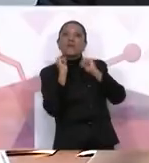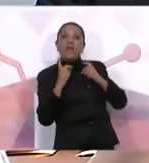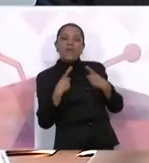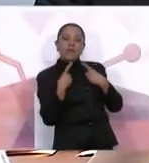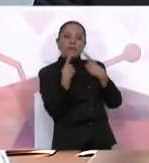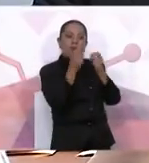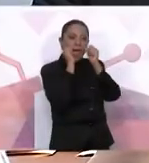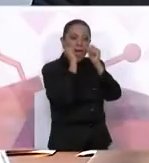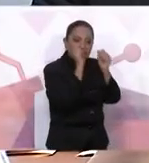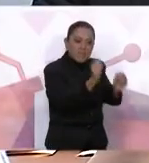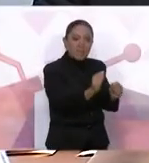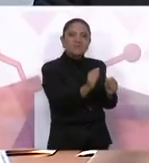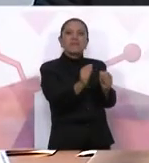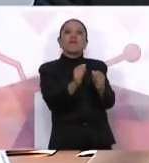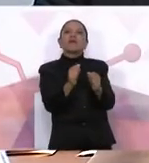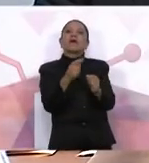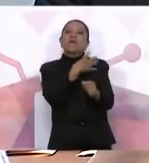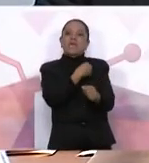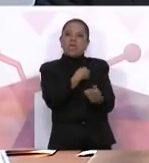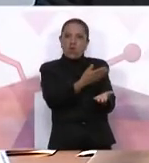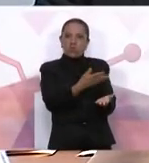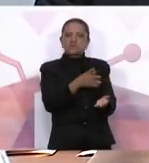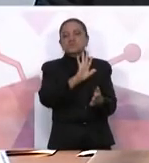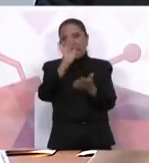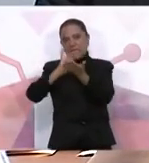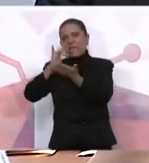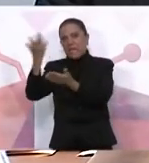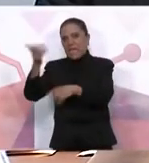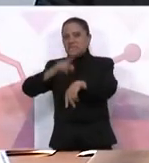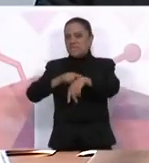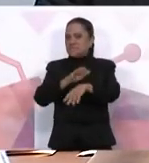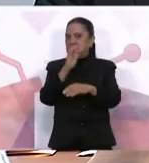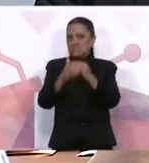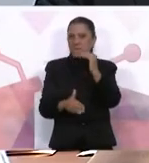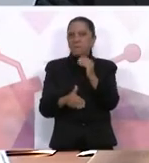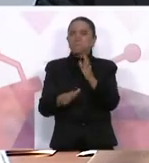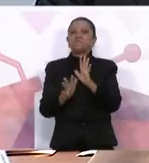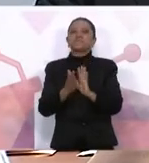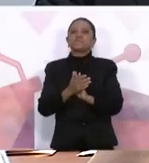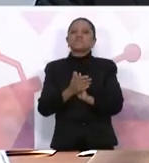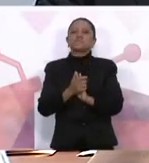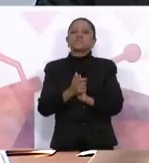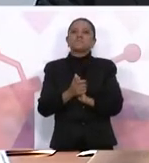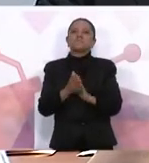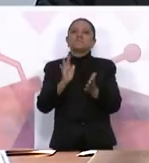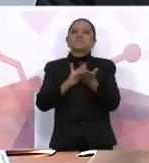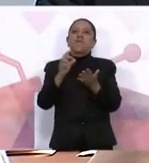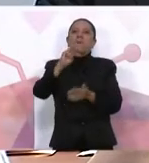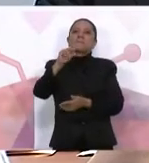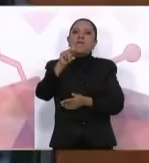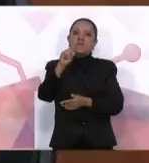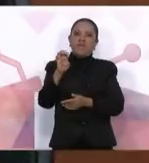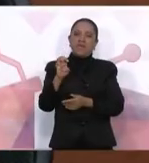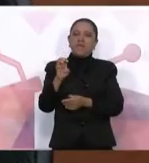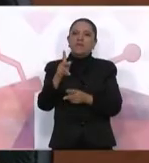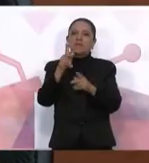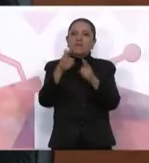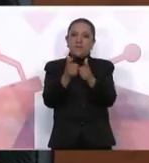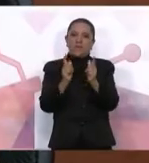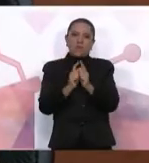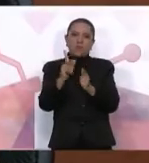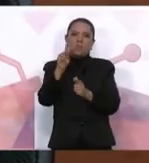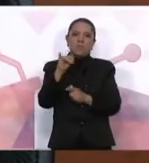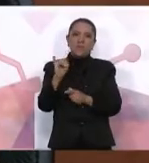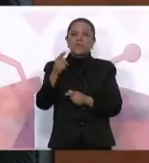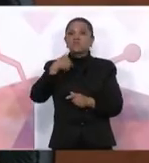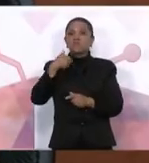candidato víctor caballero del partido acción nacional y movimiento ciudadano adelante jorge meade ocaranza del martillero ciento cinco hermanas y tres hijas hay que